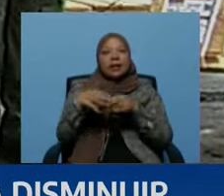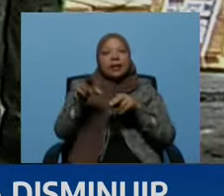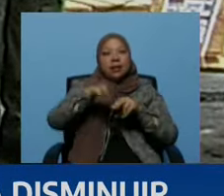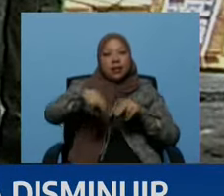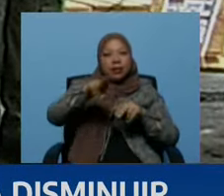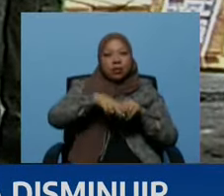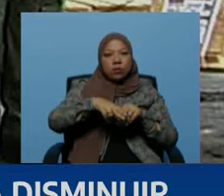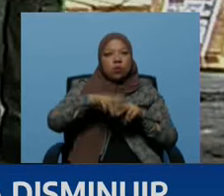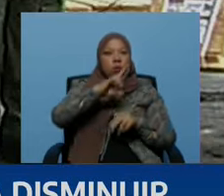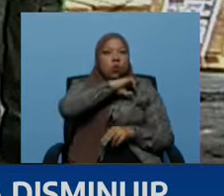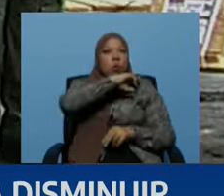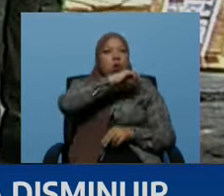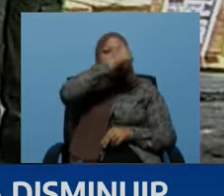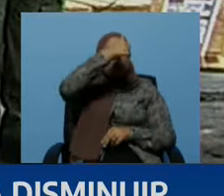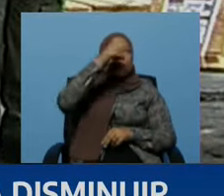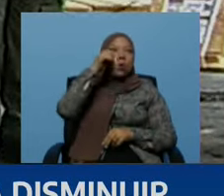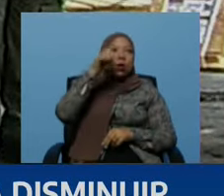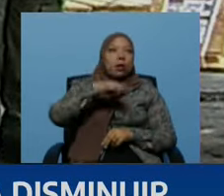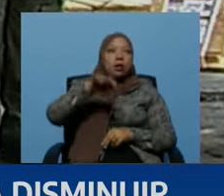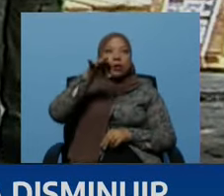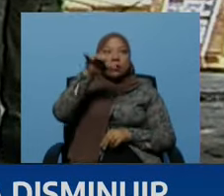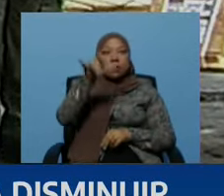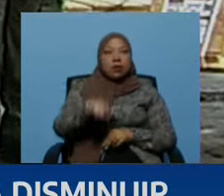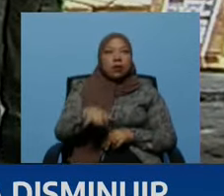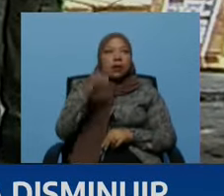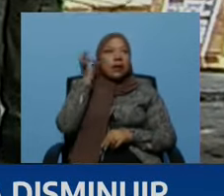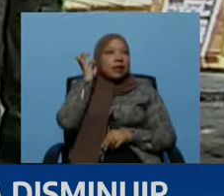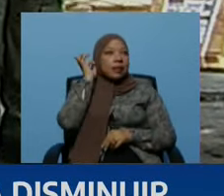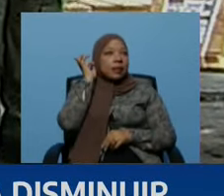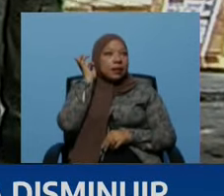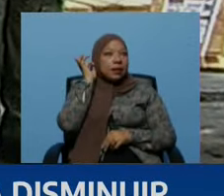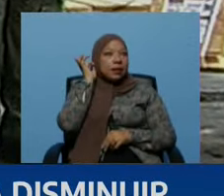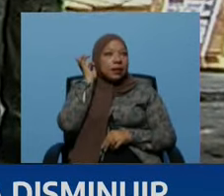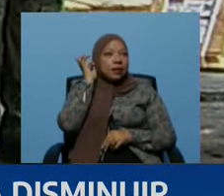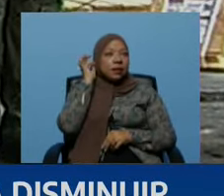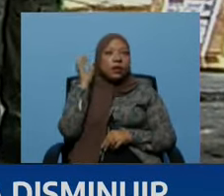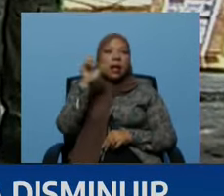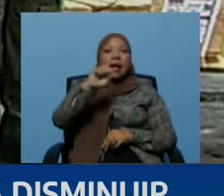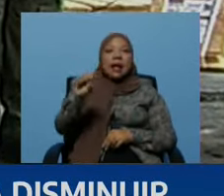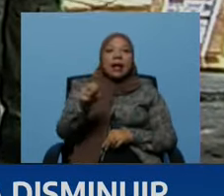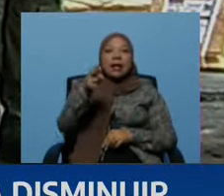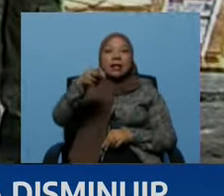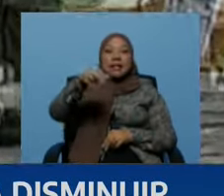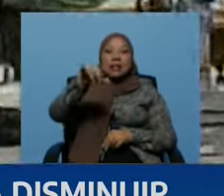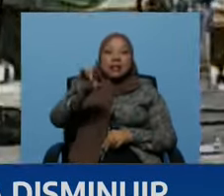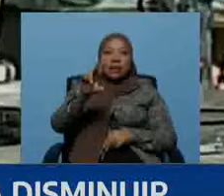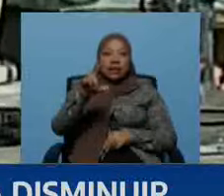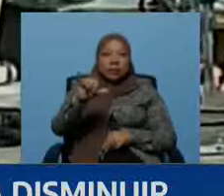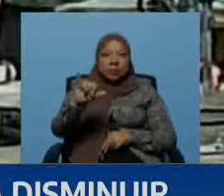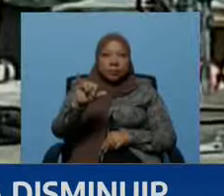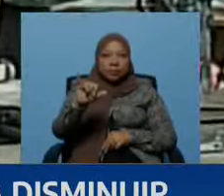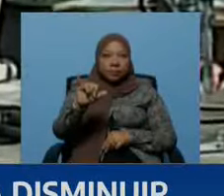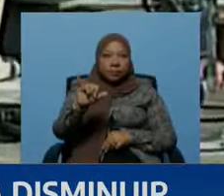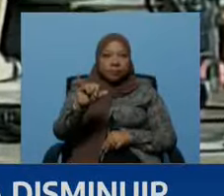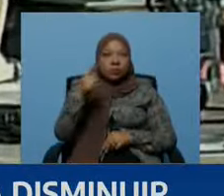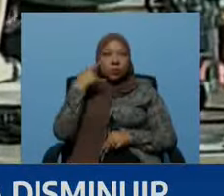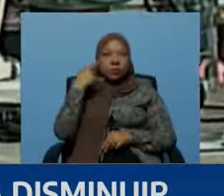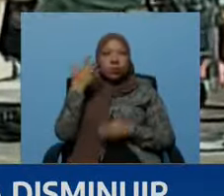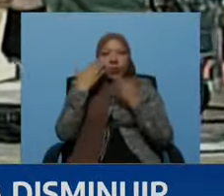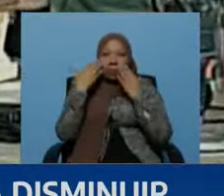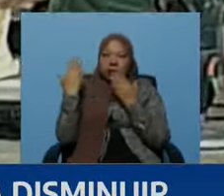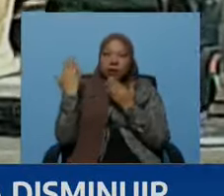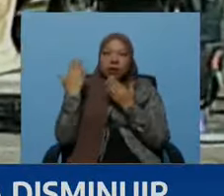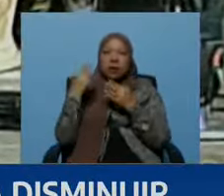nuestra capitana de la Guardia del Pueblo, Shirley. Esta unidad, mi comandante en jefe, de corte